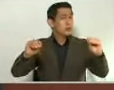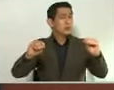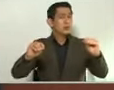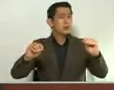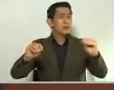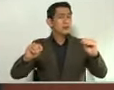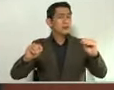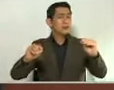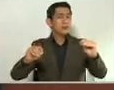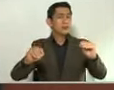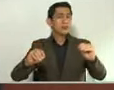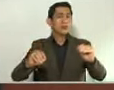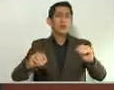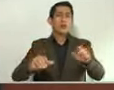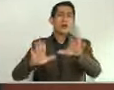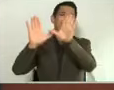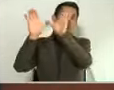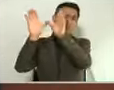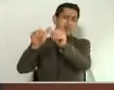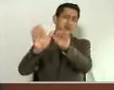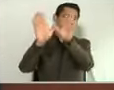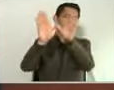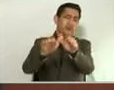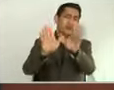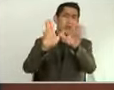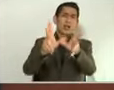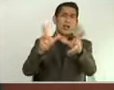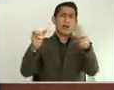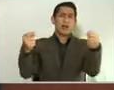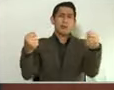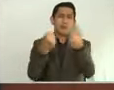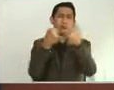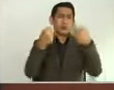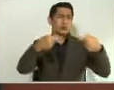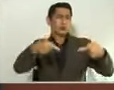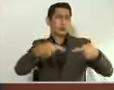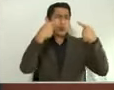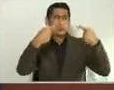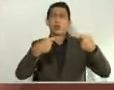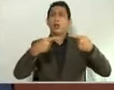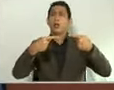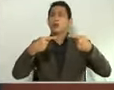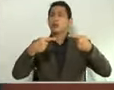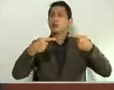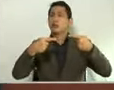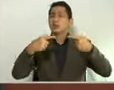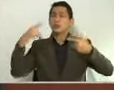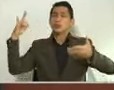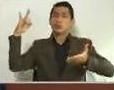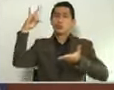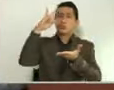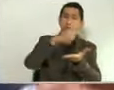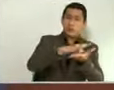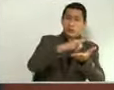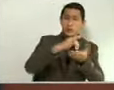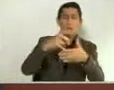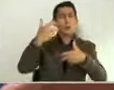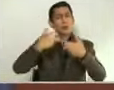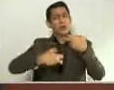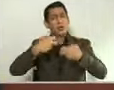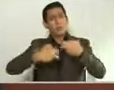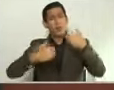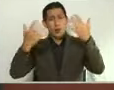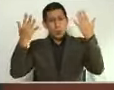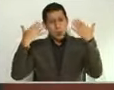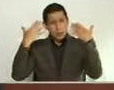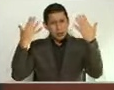los, lamentablemente, los pájaros que se chocan contra los aviones. Son un problema, no solo es del aeropuerto de Guayaquil, es un problema que se